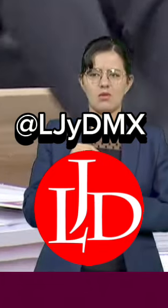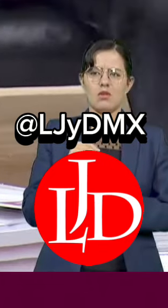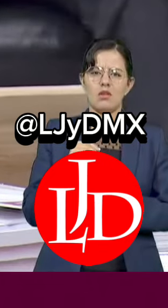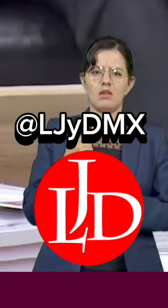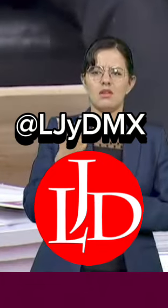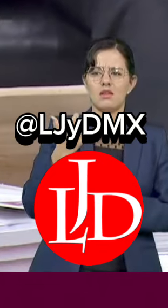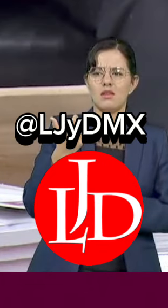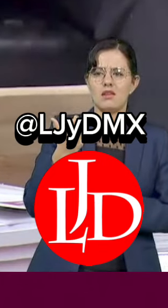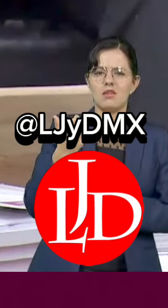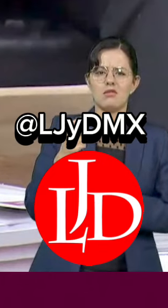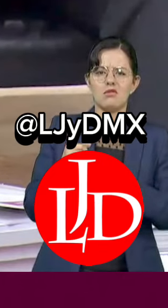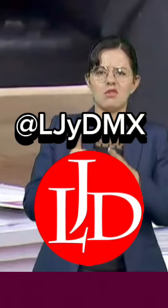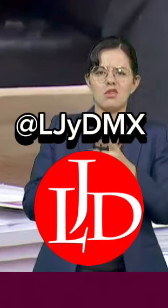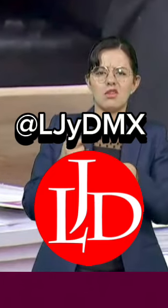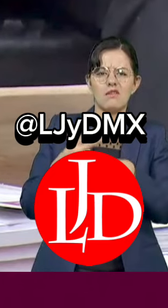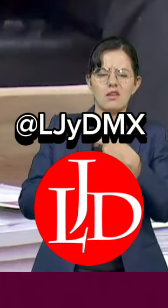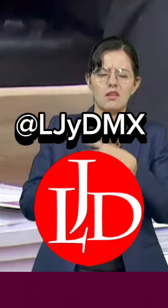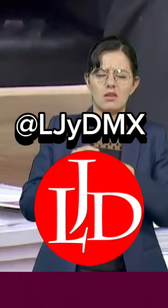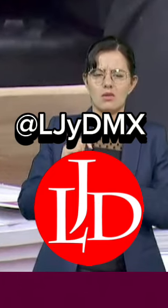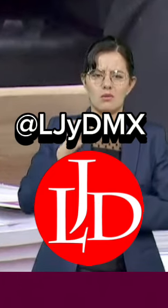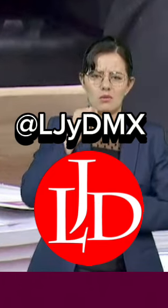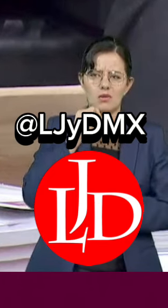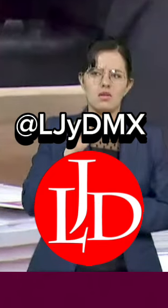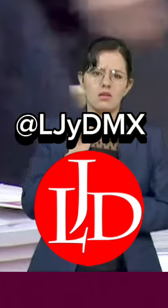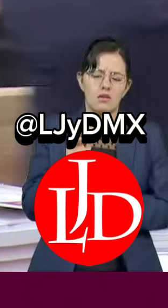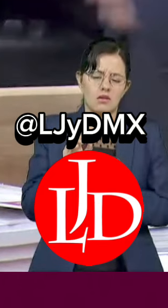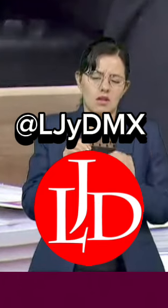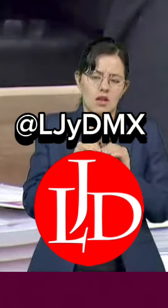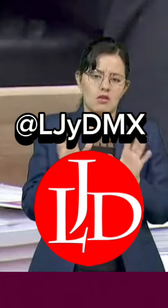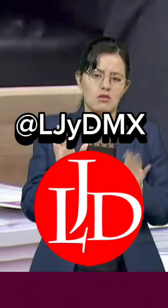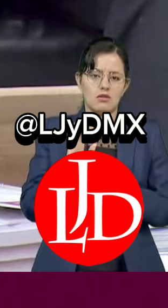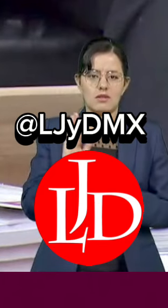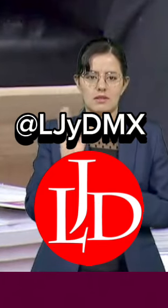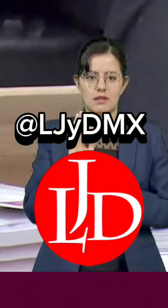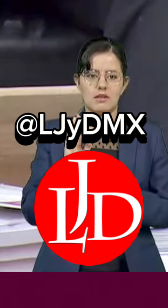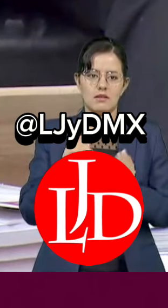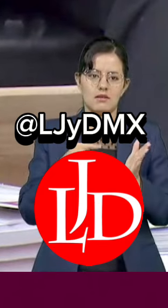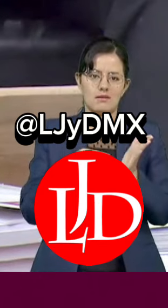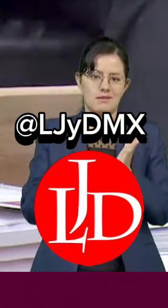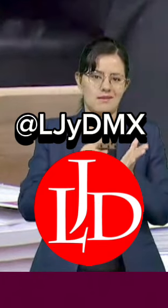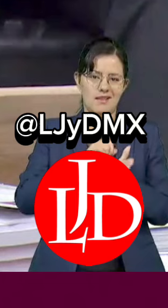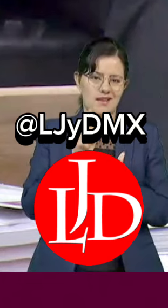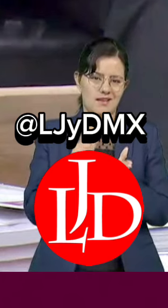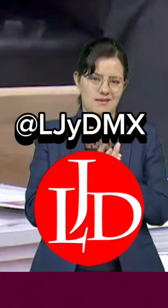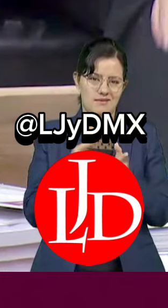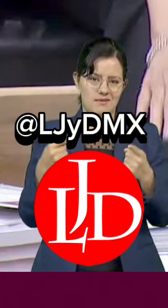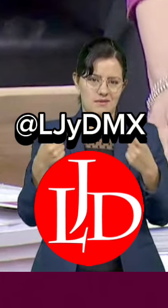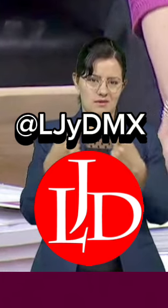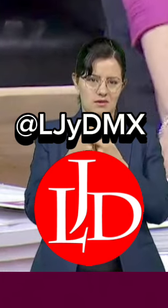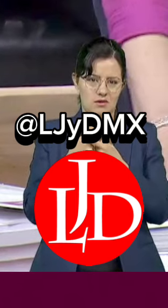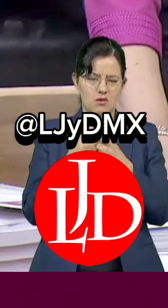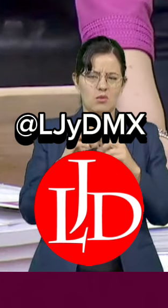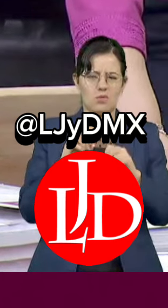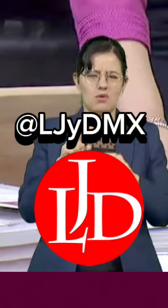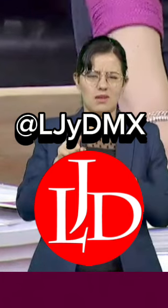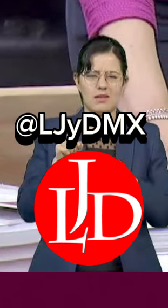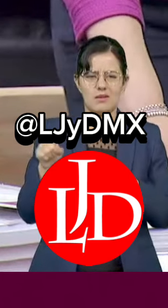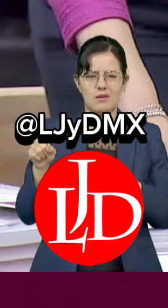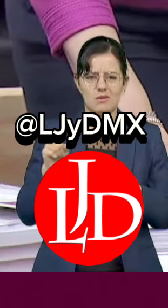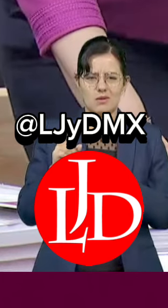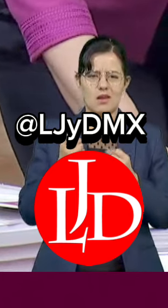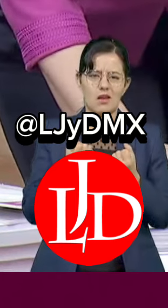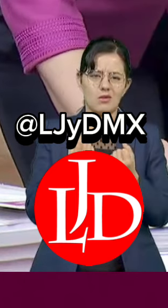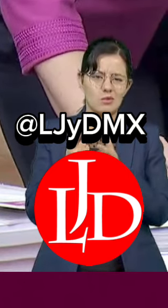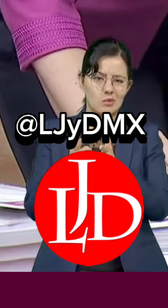este, mucho más si es ilegal, mucho más si es de grupos delictivos, en los casos que